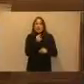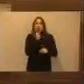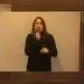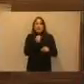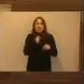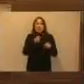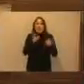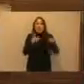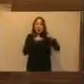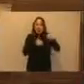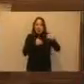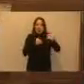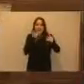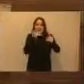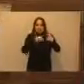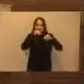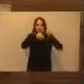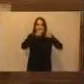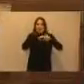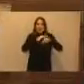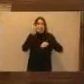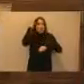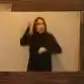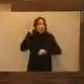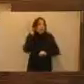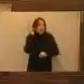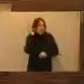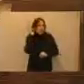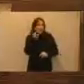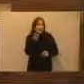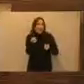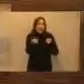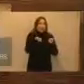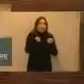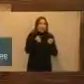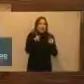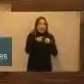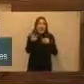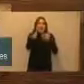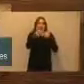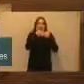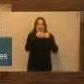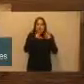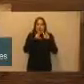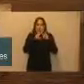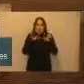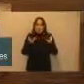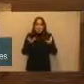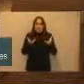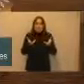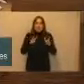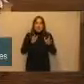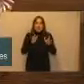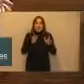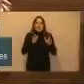habitación de cristal para que la princesa pudiese estar controlada, encerrada y horriblemente, ¿no? Y no funcionaba,